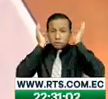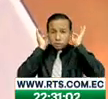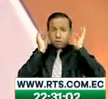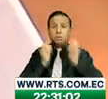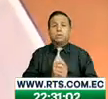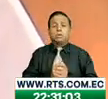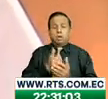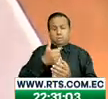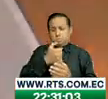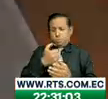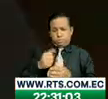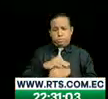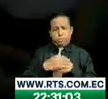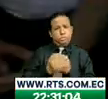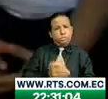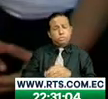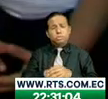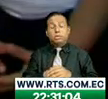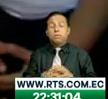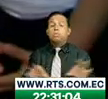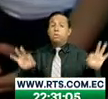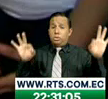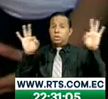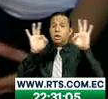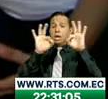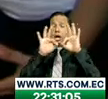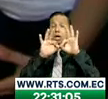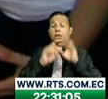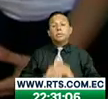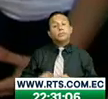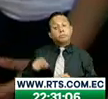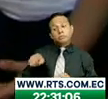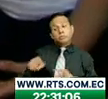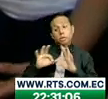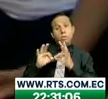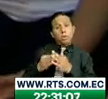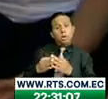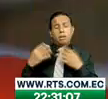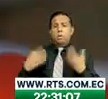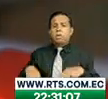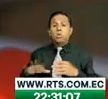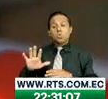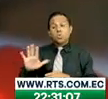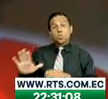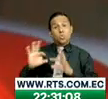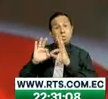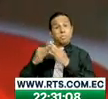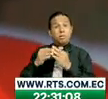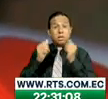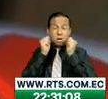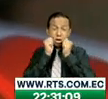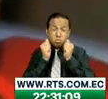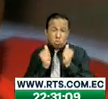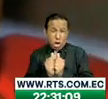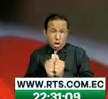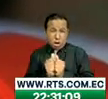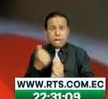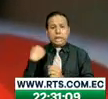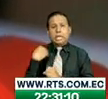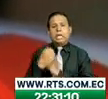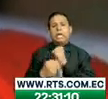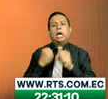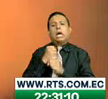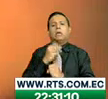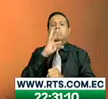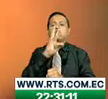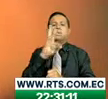asepsia con el alcohol. Pero el cuadro más difícil fue el de doña Ángela Hidalgo, de 66 años, debido a su problema de